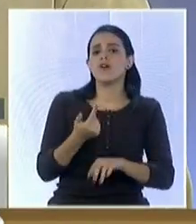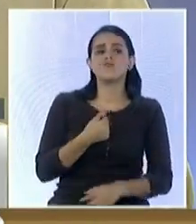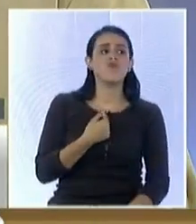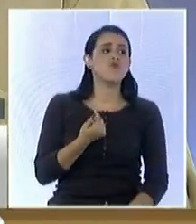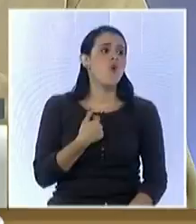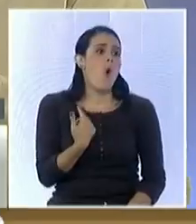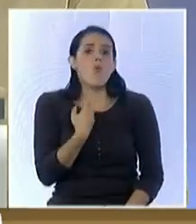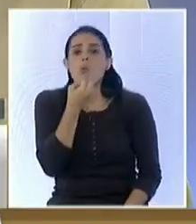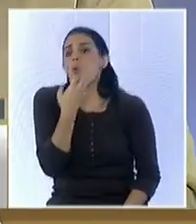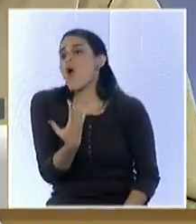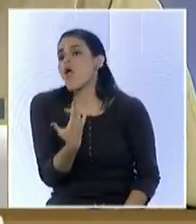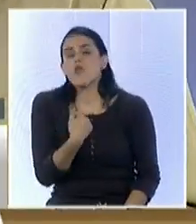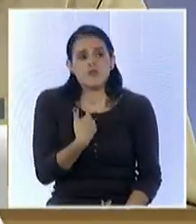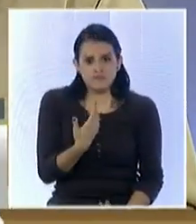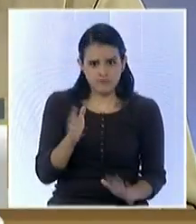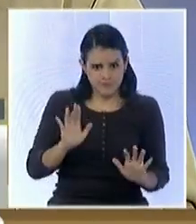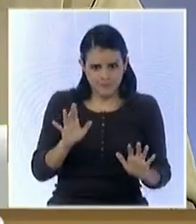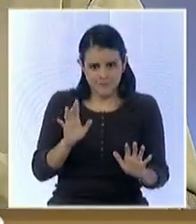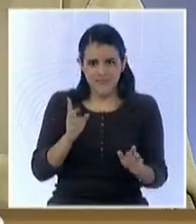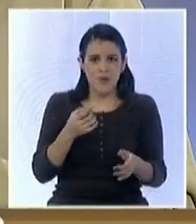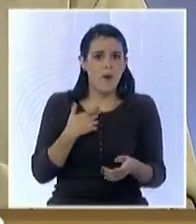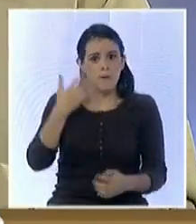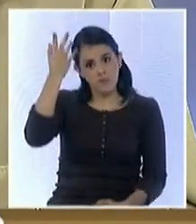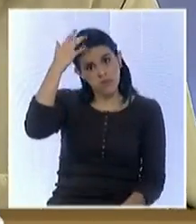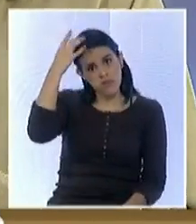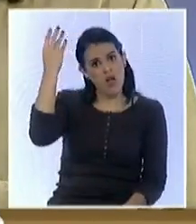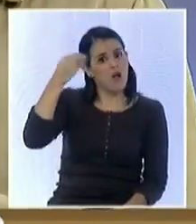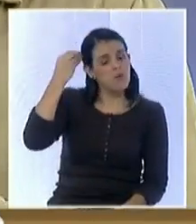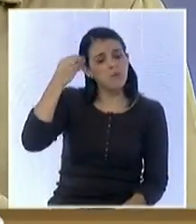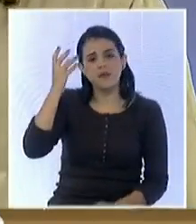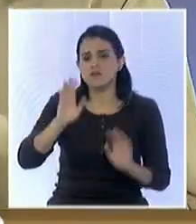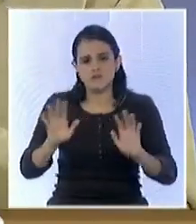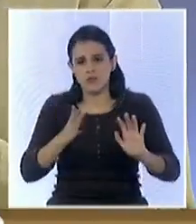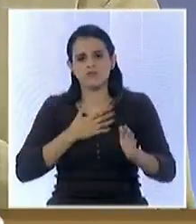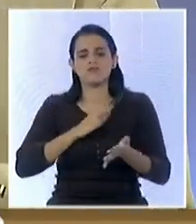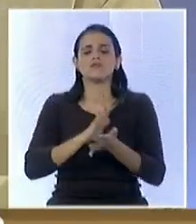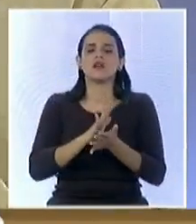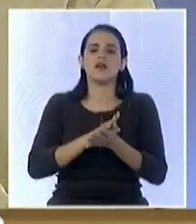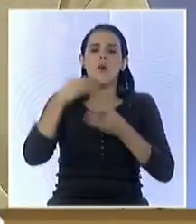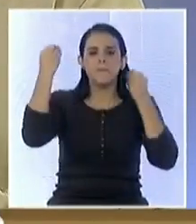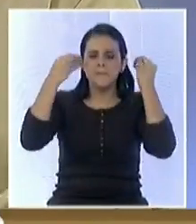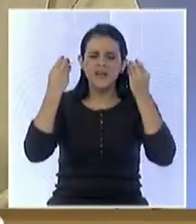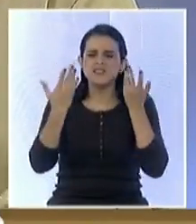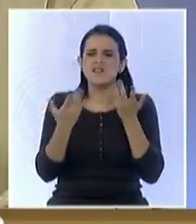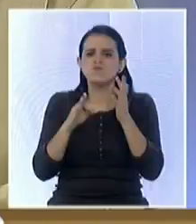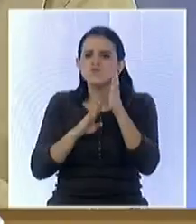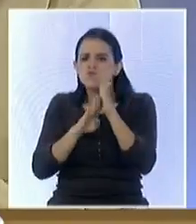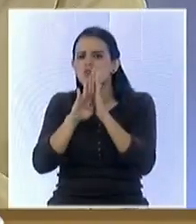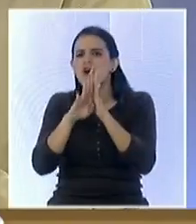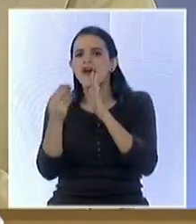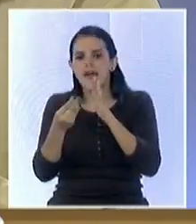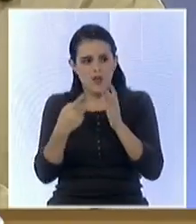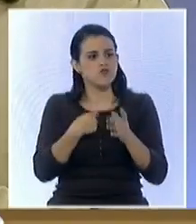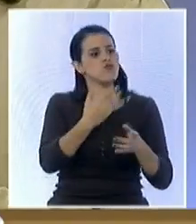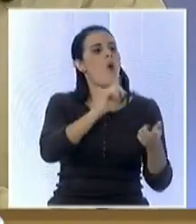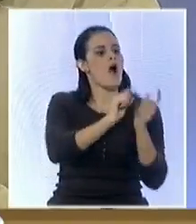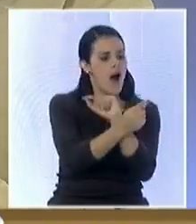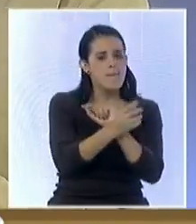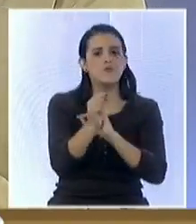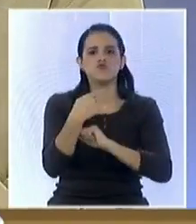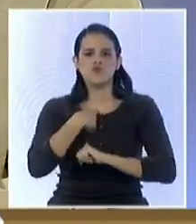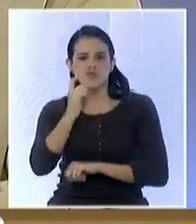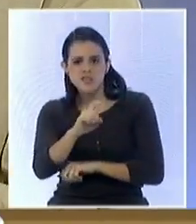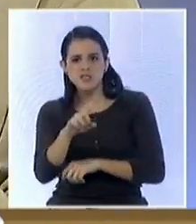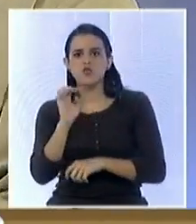los invito a preguntarse qué pueden hacer para mejorar esa situación, qué pueden hacer para validarse ustedes, qué pueden hacer para darse permisos para decir necesito algo,